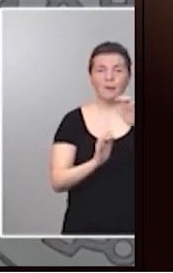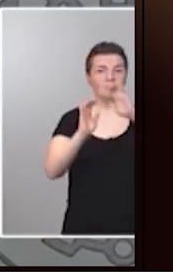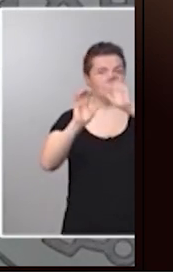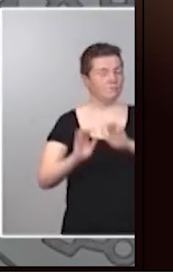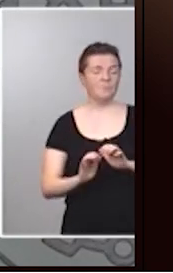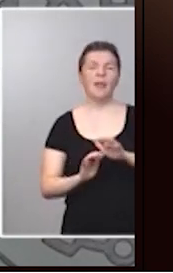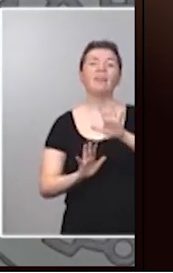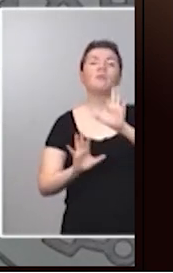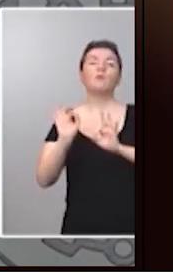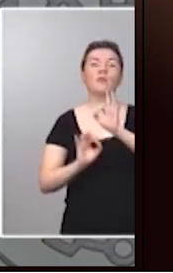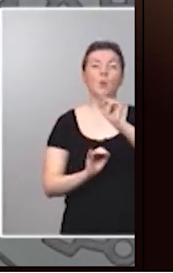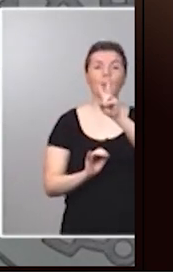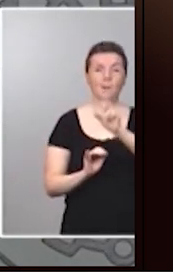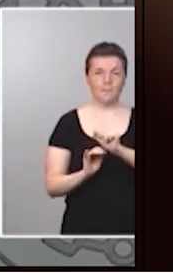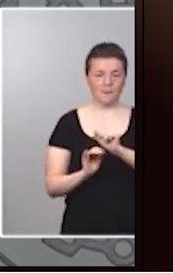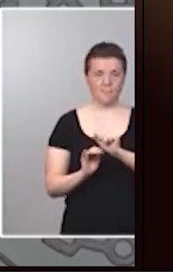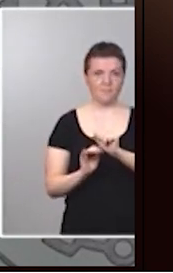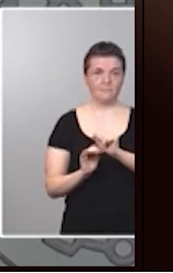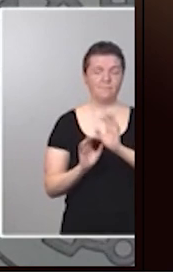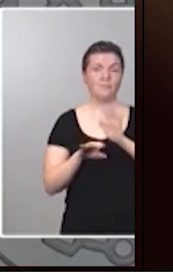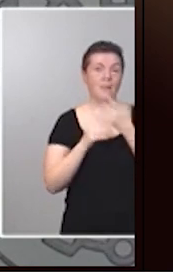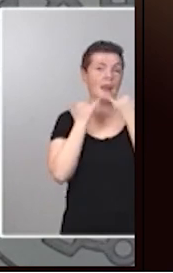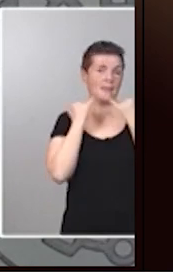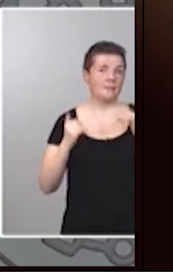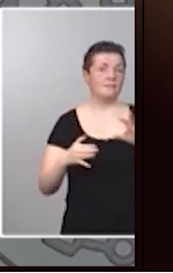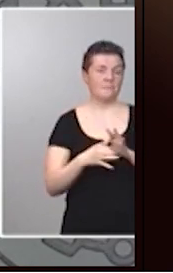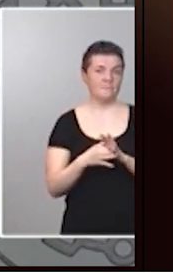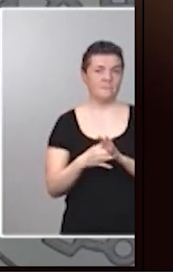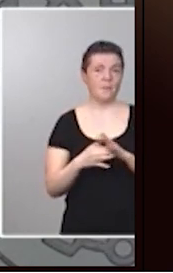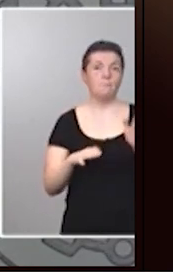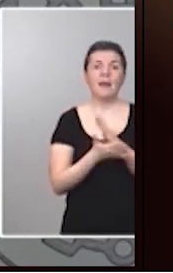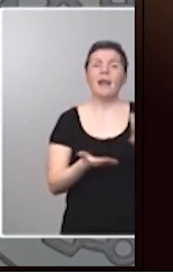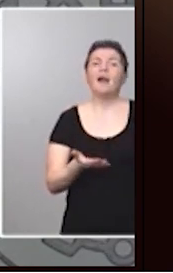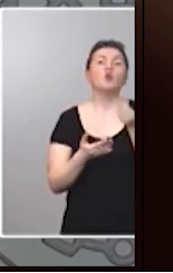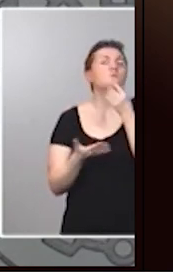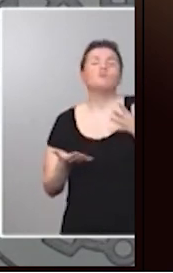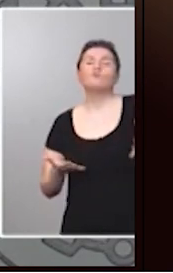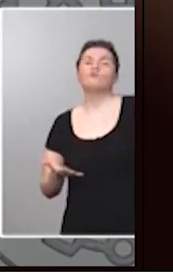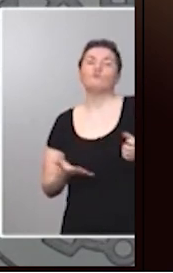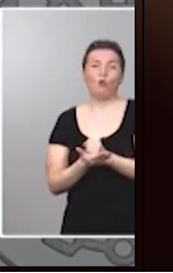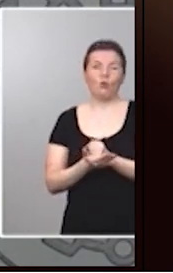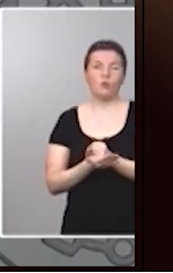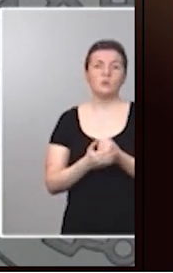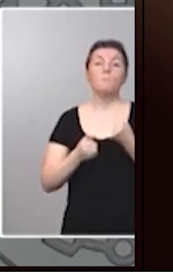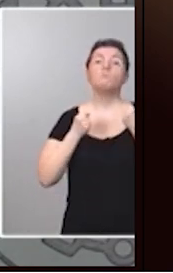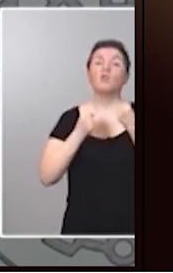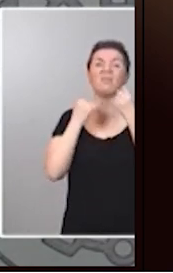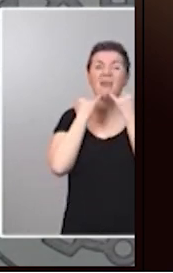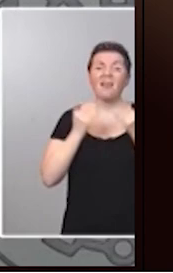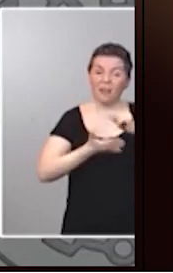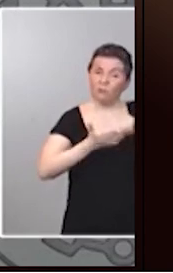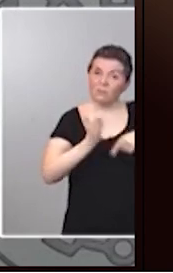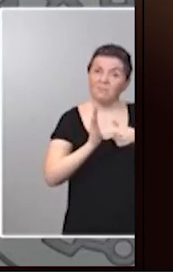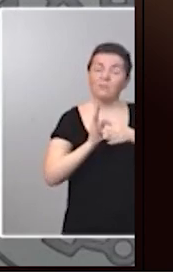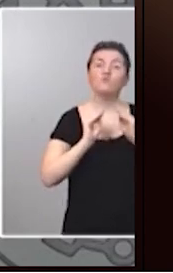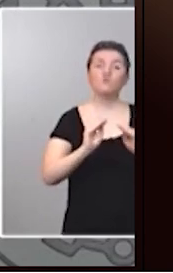del iva aplicable a la electricidad para todos los consumidores con una potencia eléctrica contratada de hasta